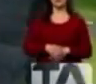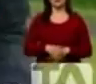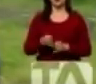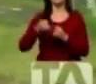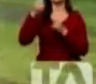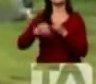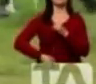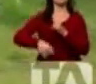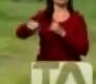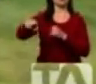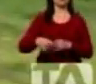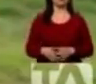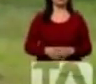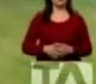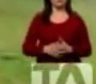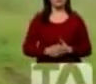etapa,